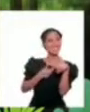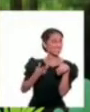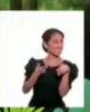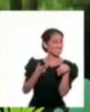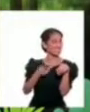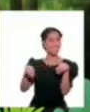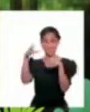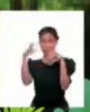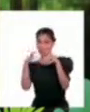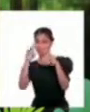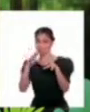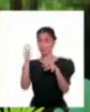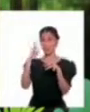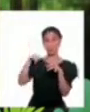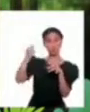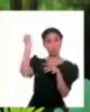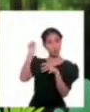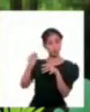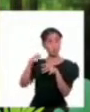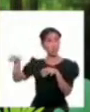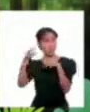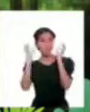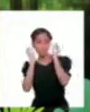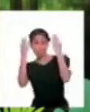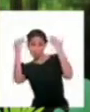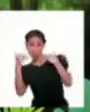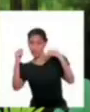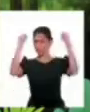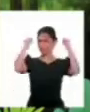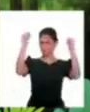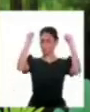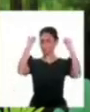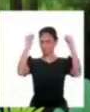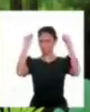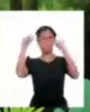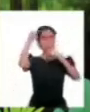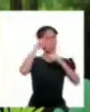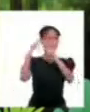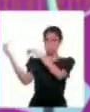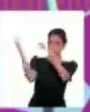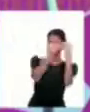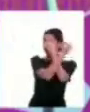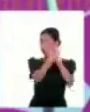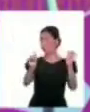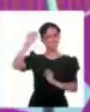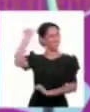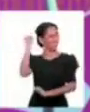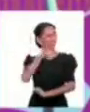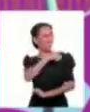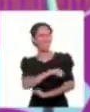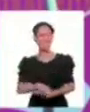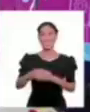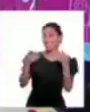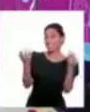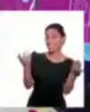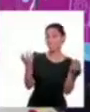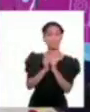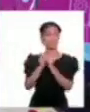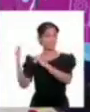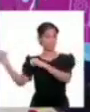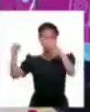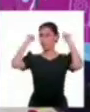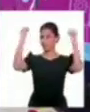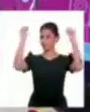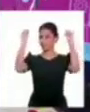Entonces, las rabonas eran mujeres que participaban en las luchas durante las guerras por la independencia. Así es, Olinda. En la lucha